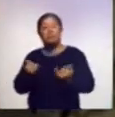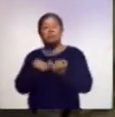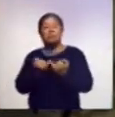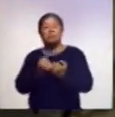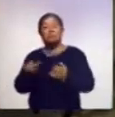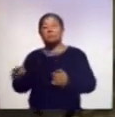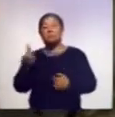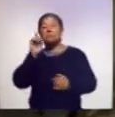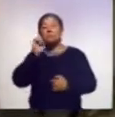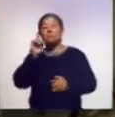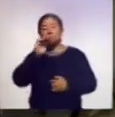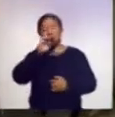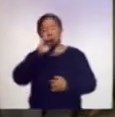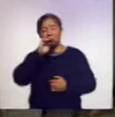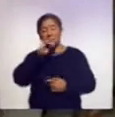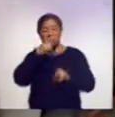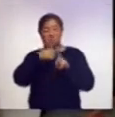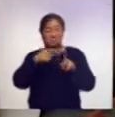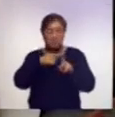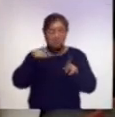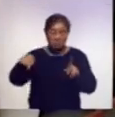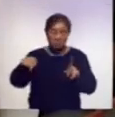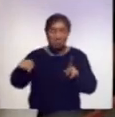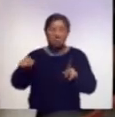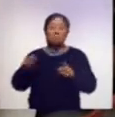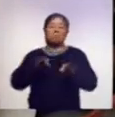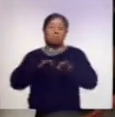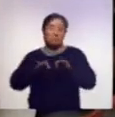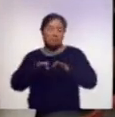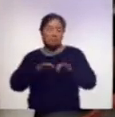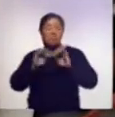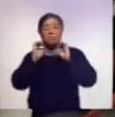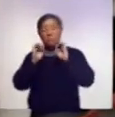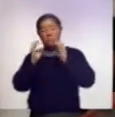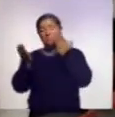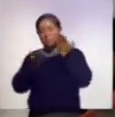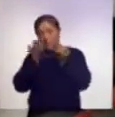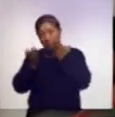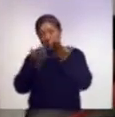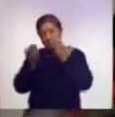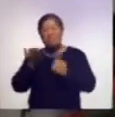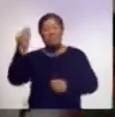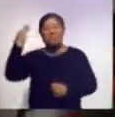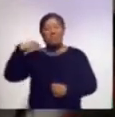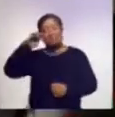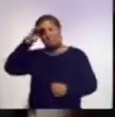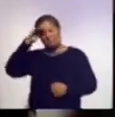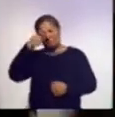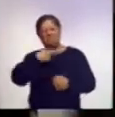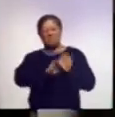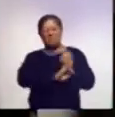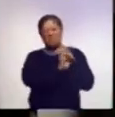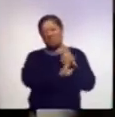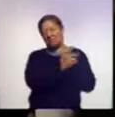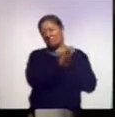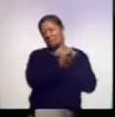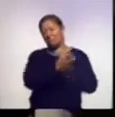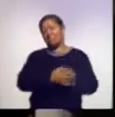van a trabajar o estudiar. Entonces, antes se pensaba que esto era un problema y que era la